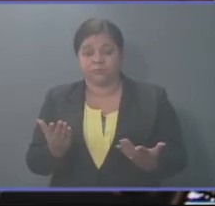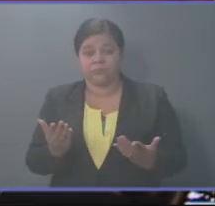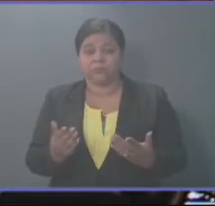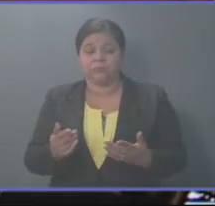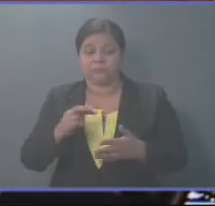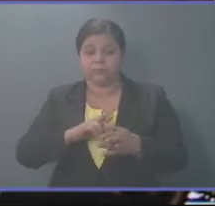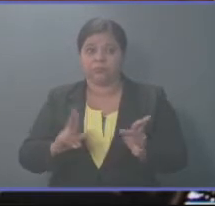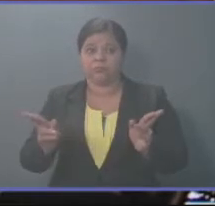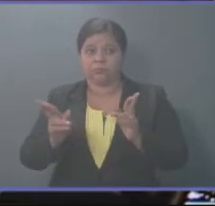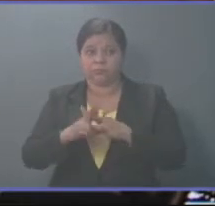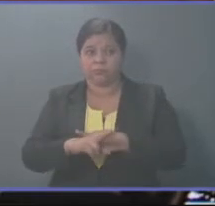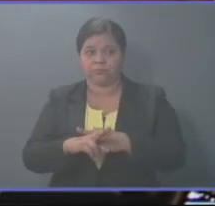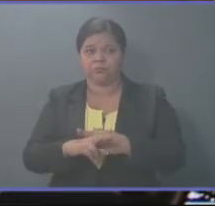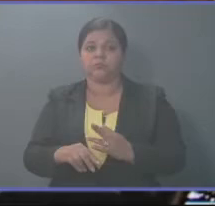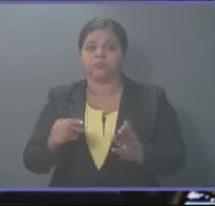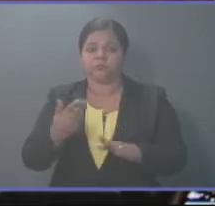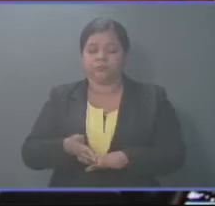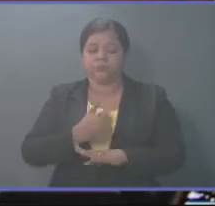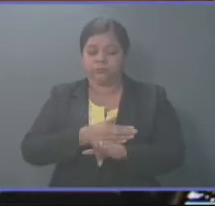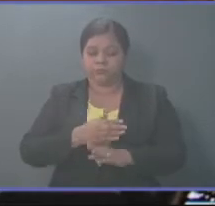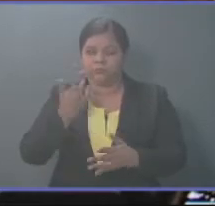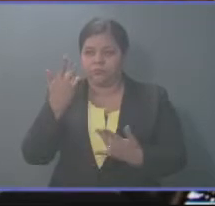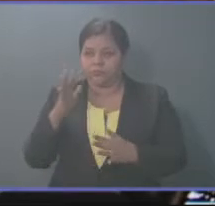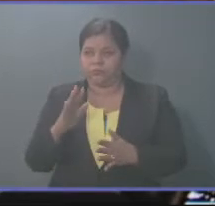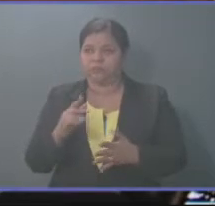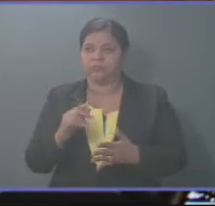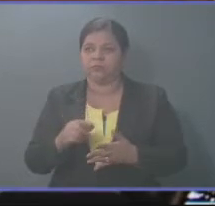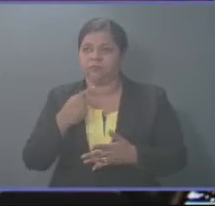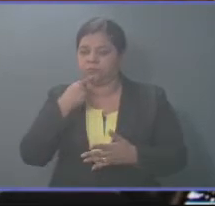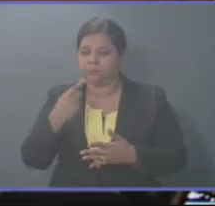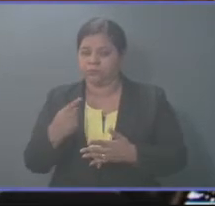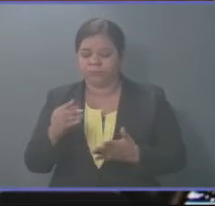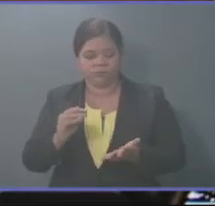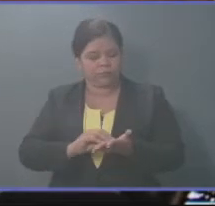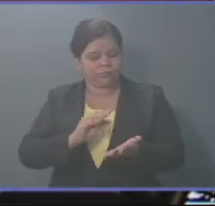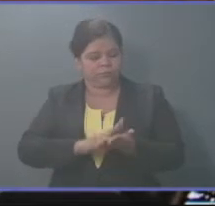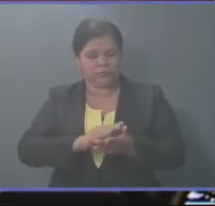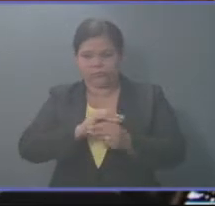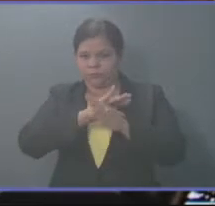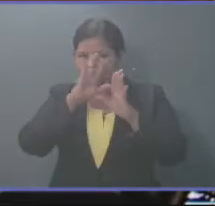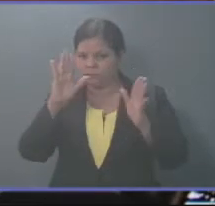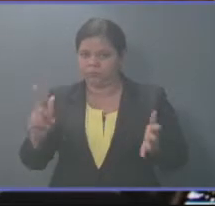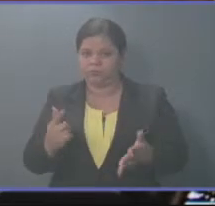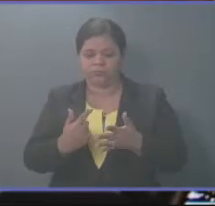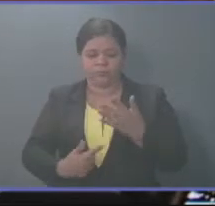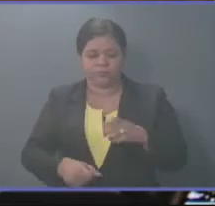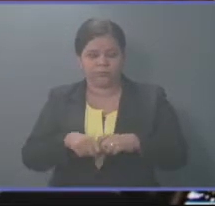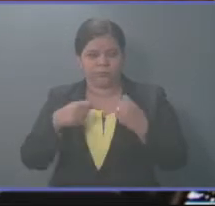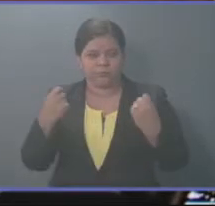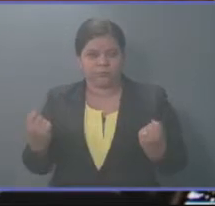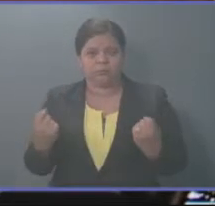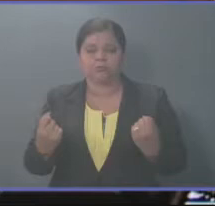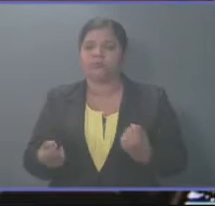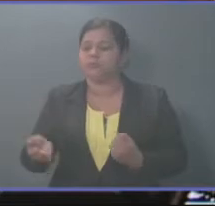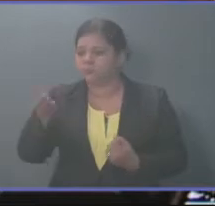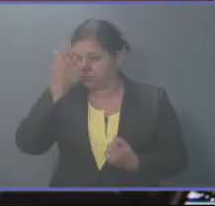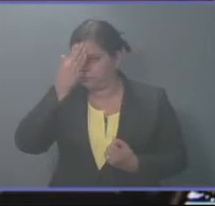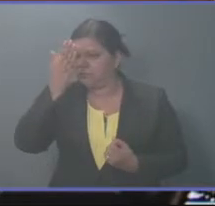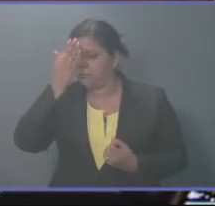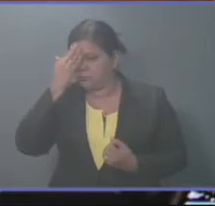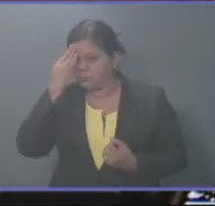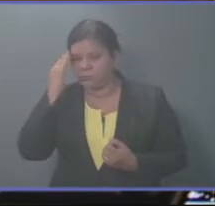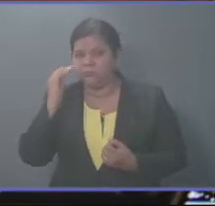mencionada reforma han sido tipificadas de forma expresa como delito. Considera que es una